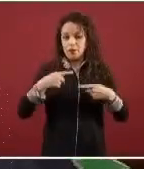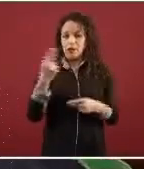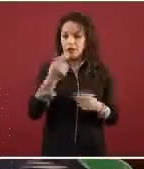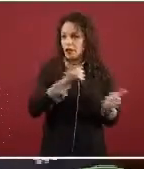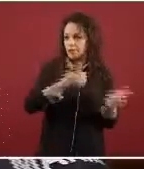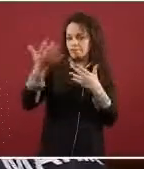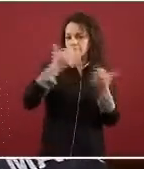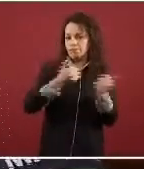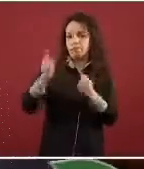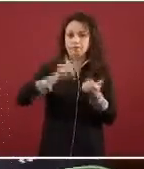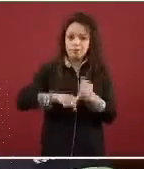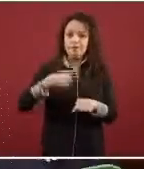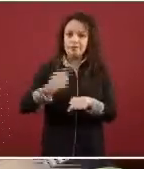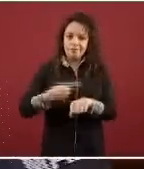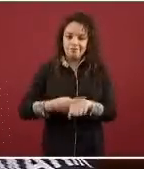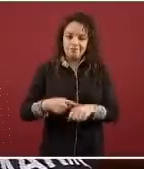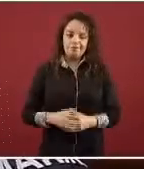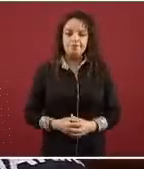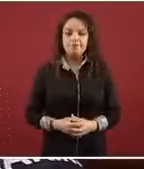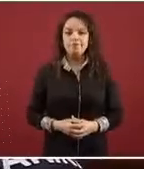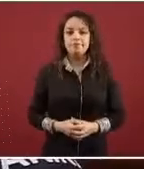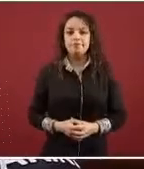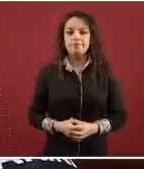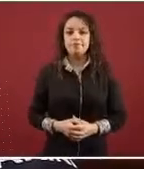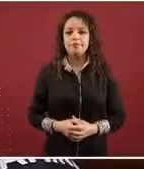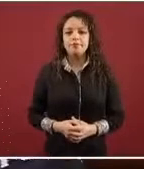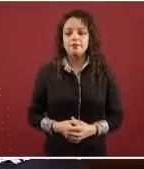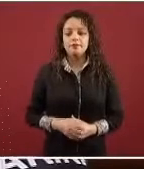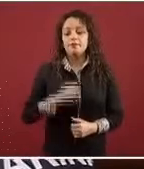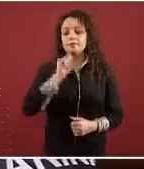decir que tenemos ya